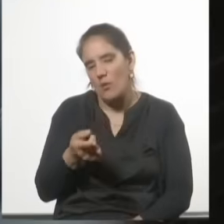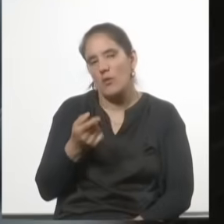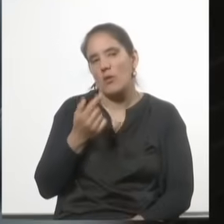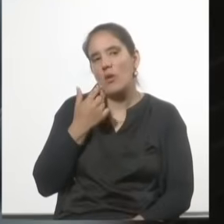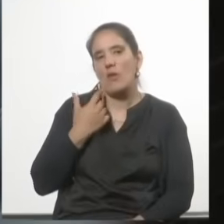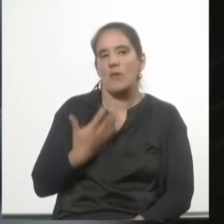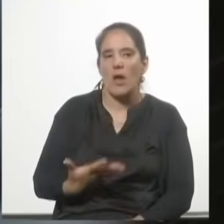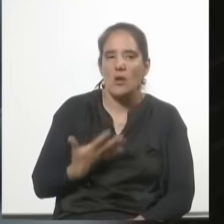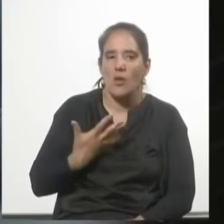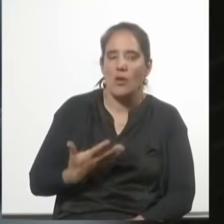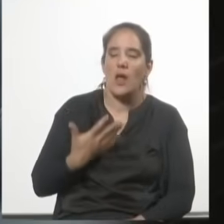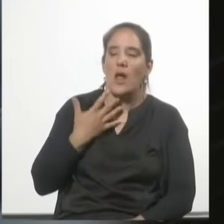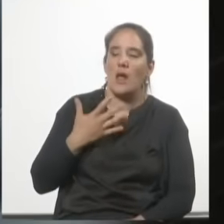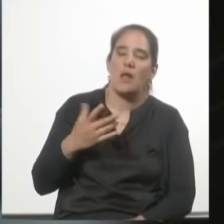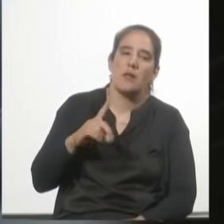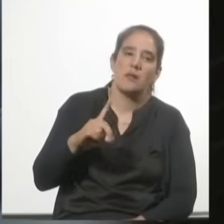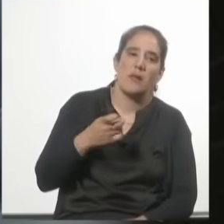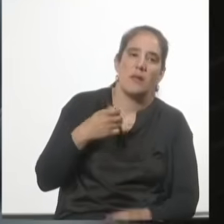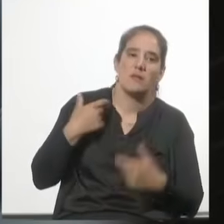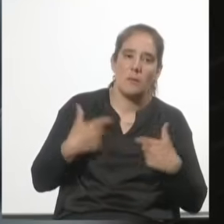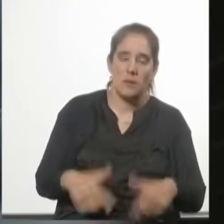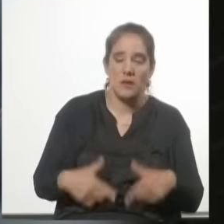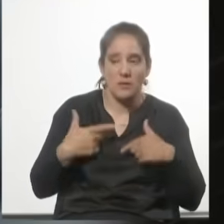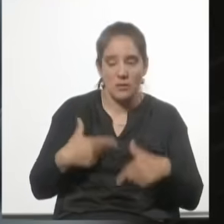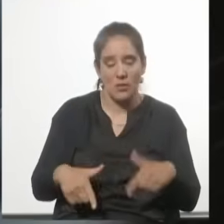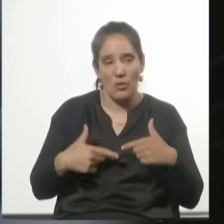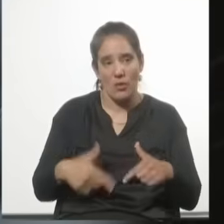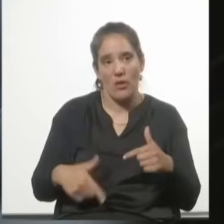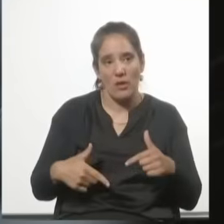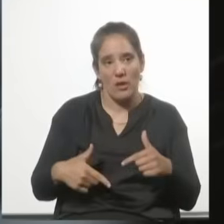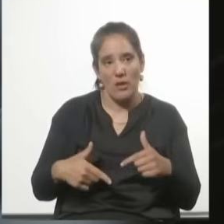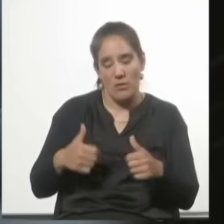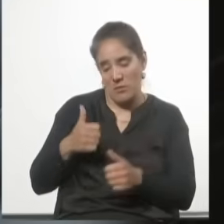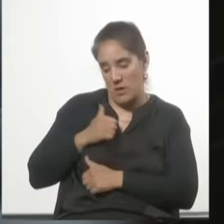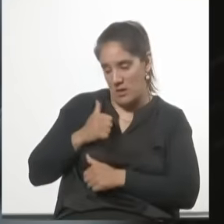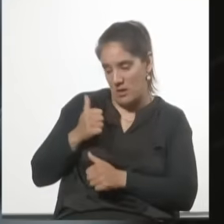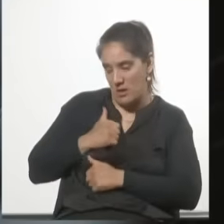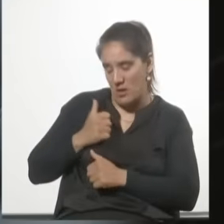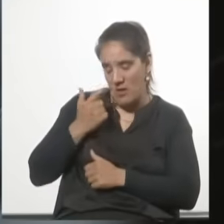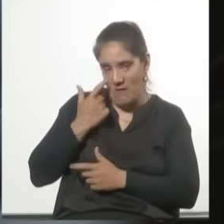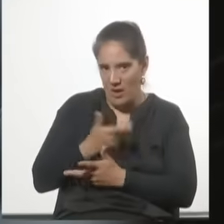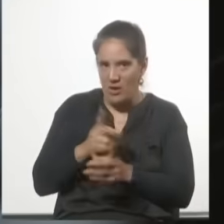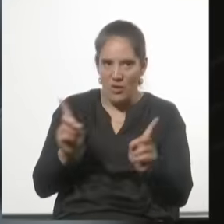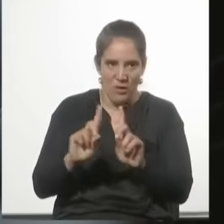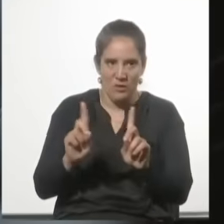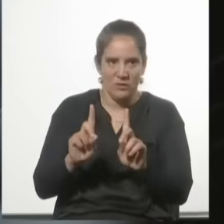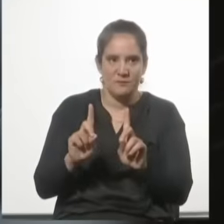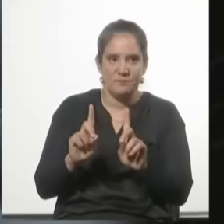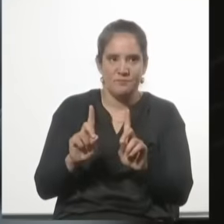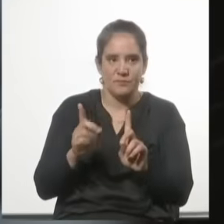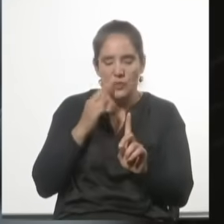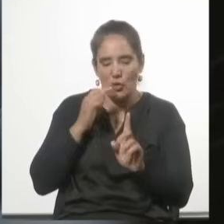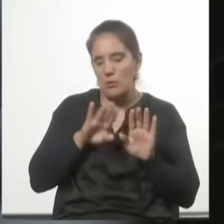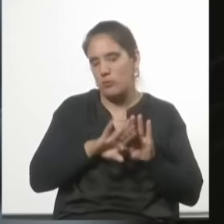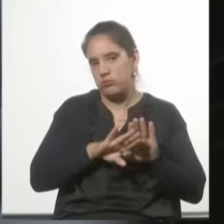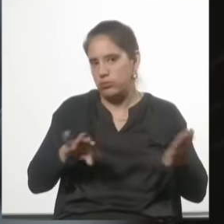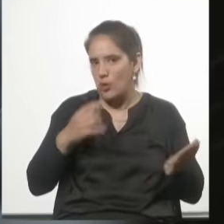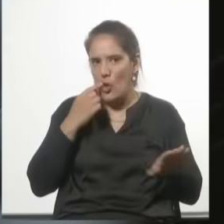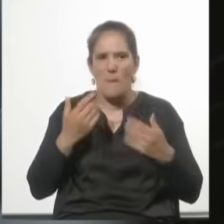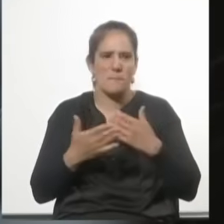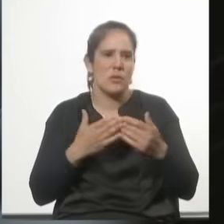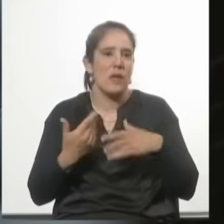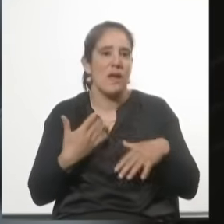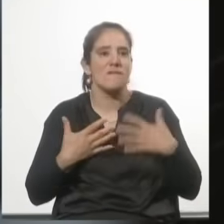valorar la actuación de las ex autoridades del Ministerio de Defensa Nacional a la luz del posterior resultado. No estamos hoy haciendo una